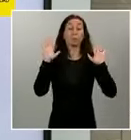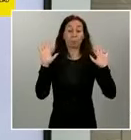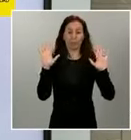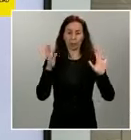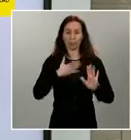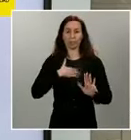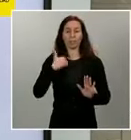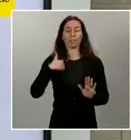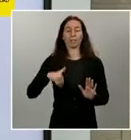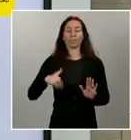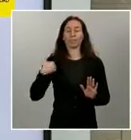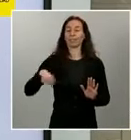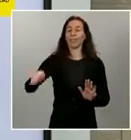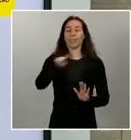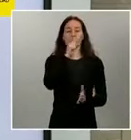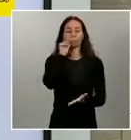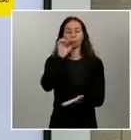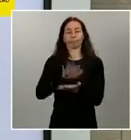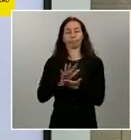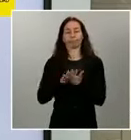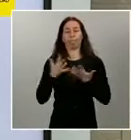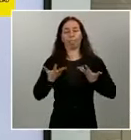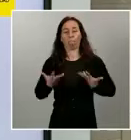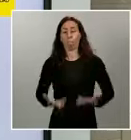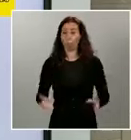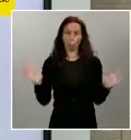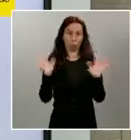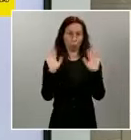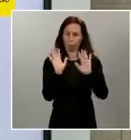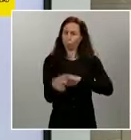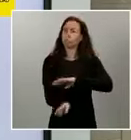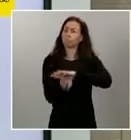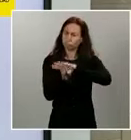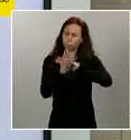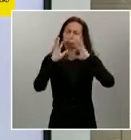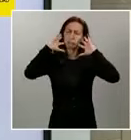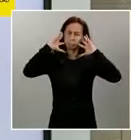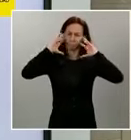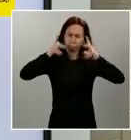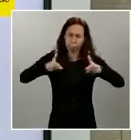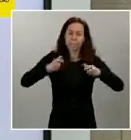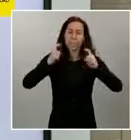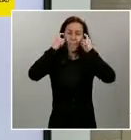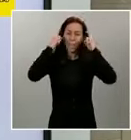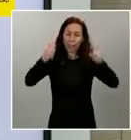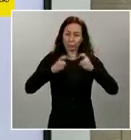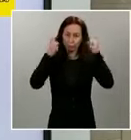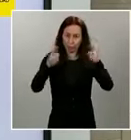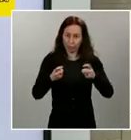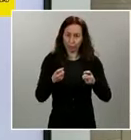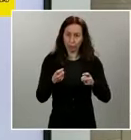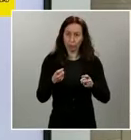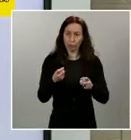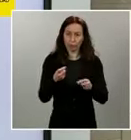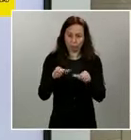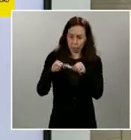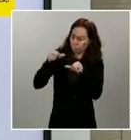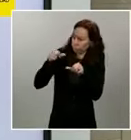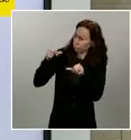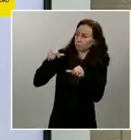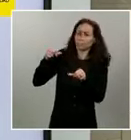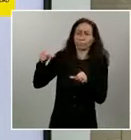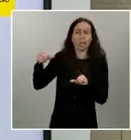permanecer constantes en el esfuerzo y no perder ahora lo que hemos ganado hasta este